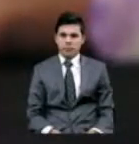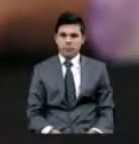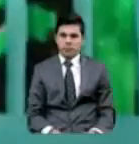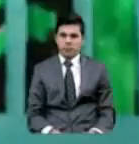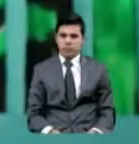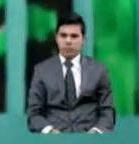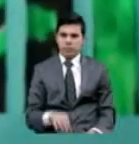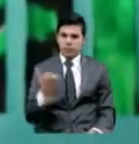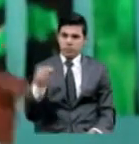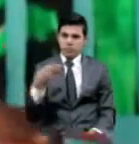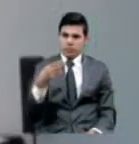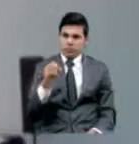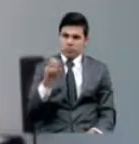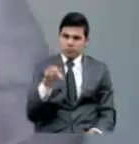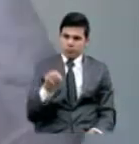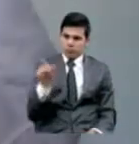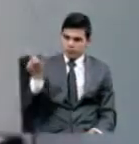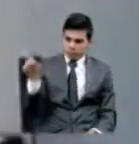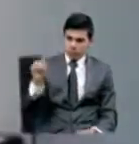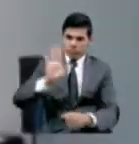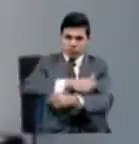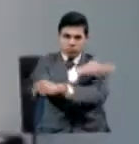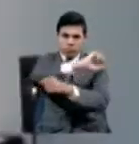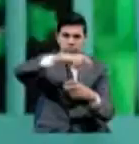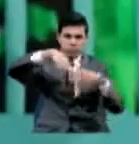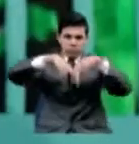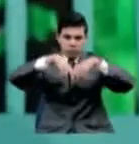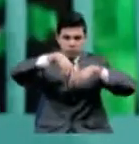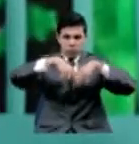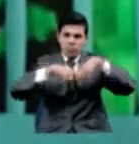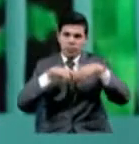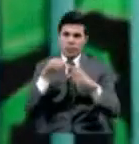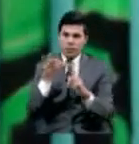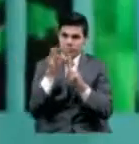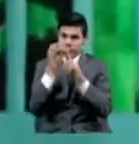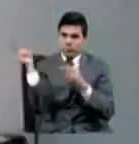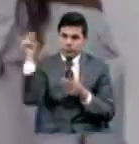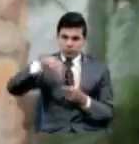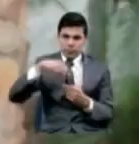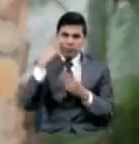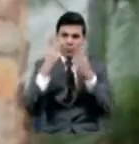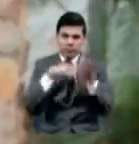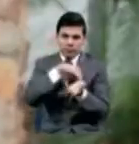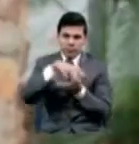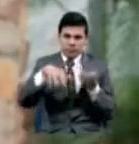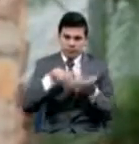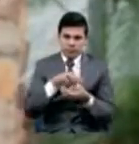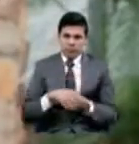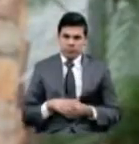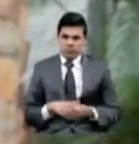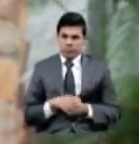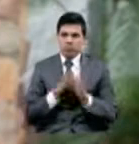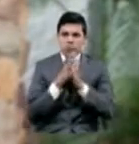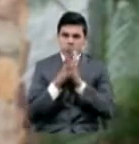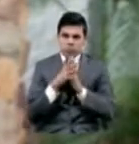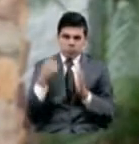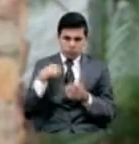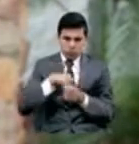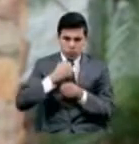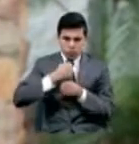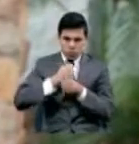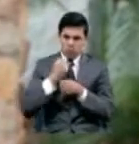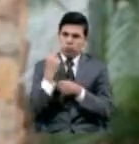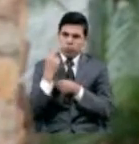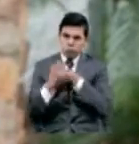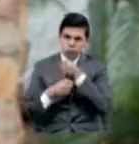artista cartagenero del género de la champeta y se encuentra de visita en Santander. Venimos con un trabajo arduo ya de